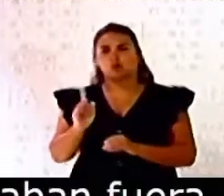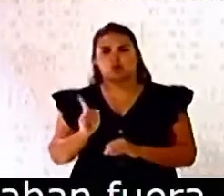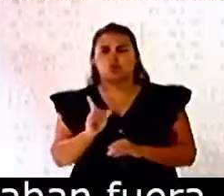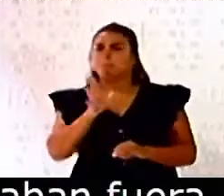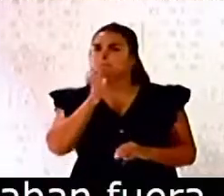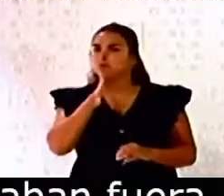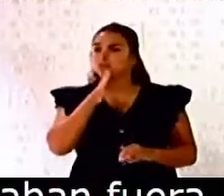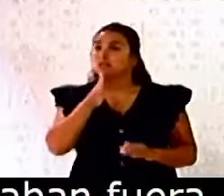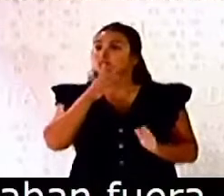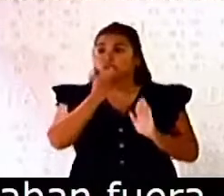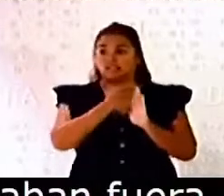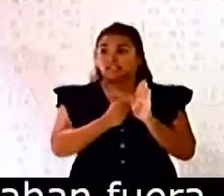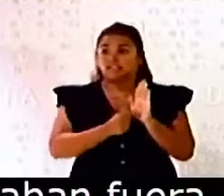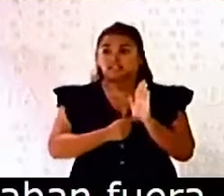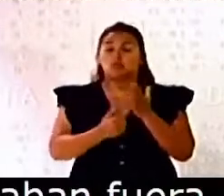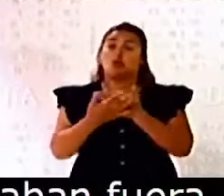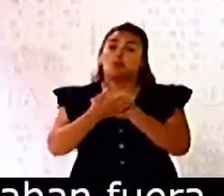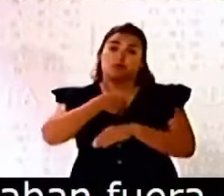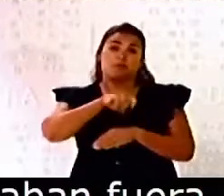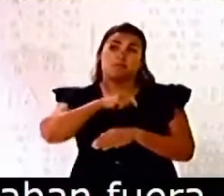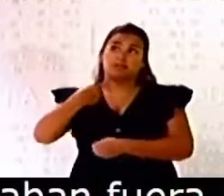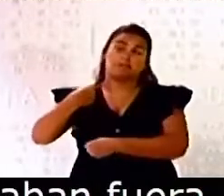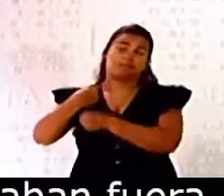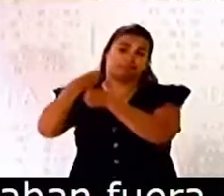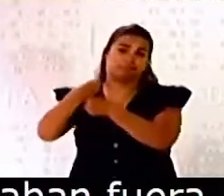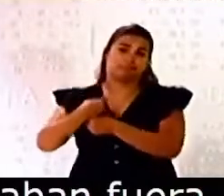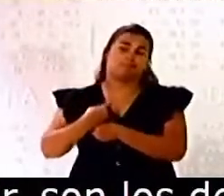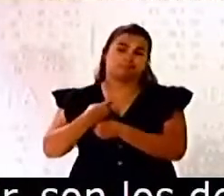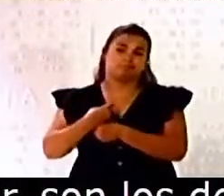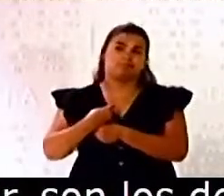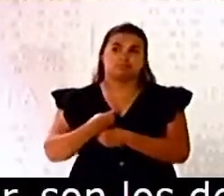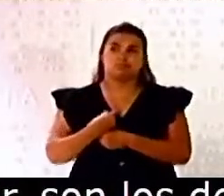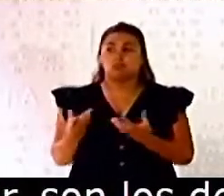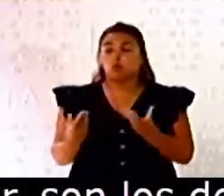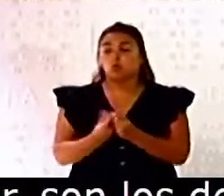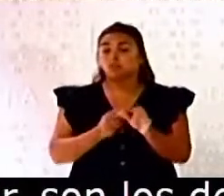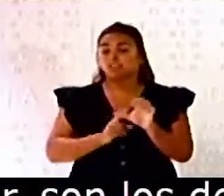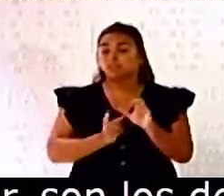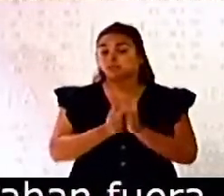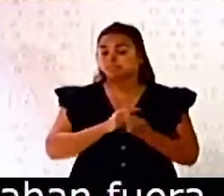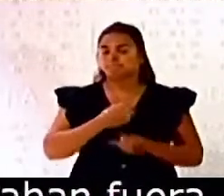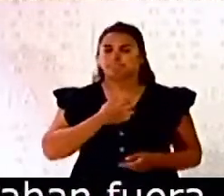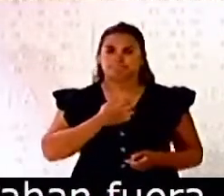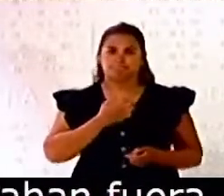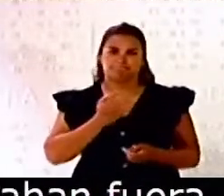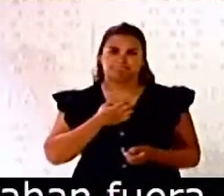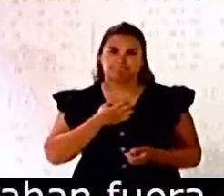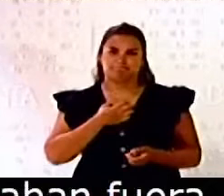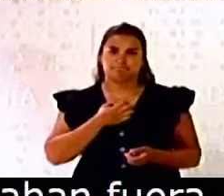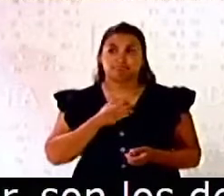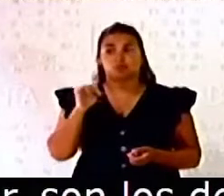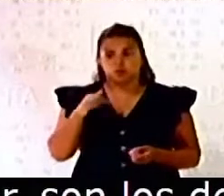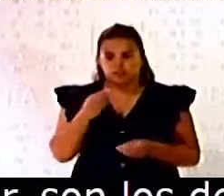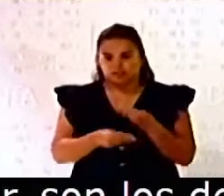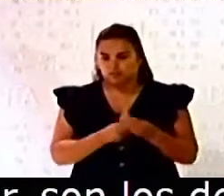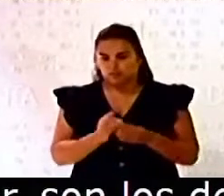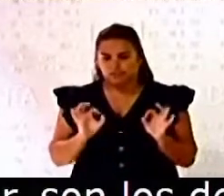qué? Porque los requisitos son los del Gobierno de España. No puede la Junta de Extremadura modificarlo. Hoy hacemos